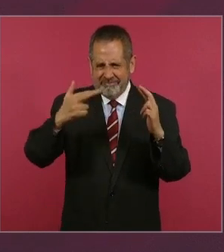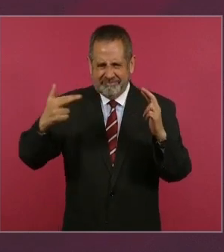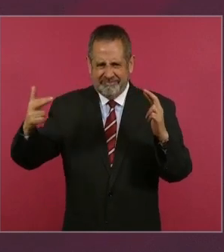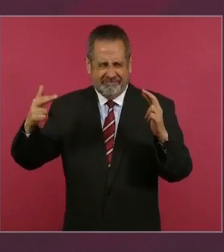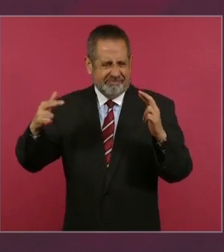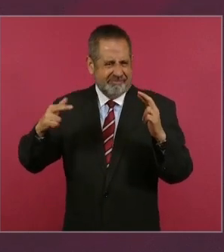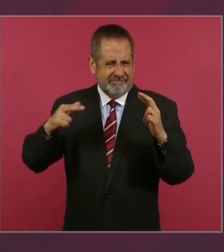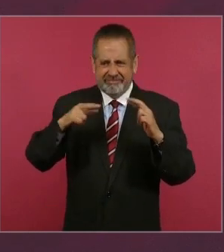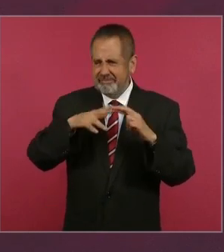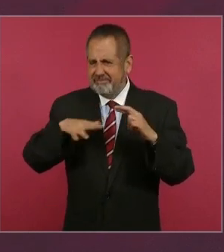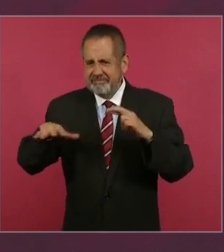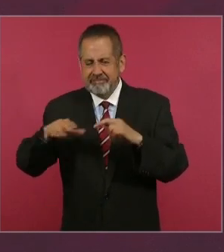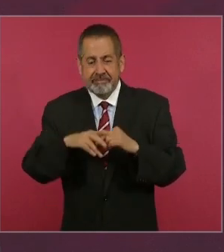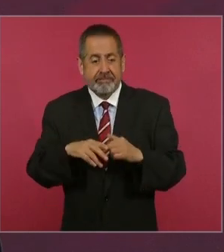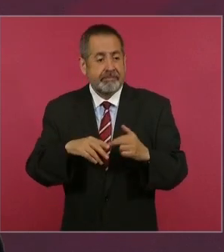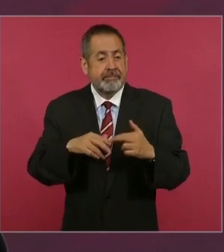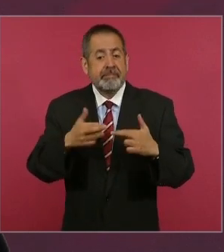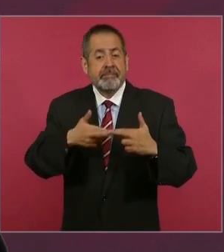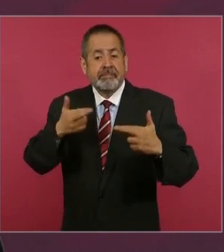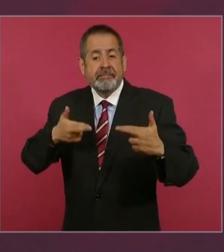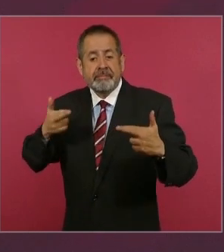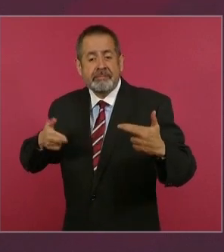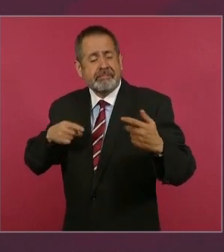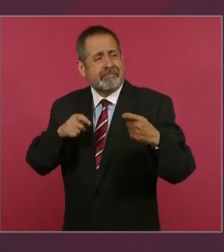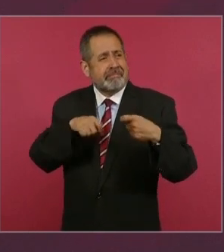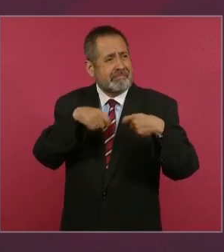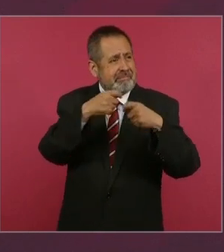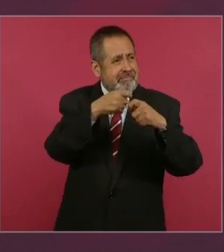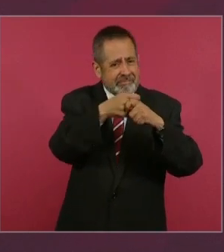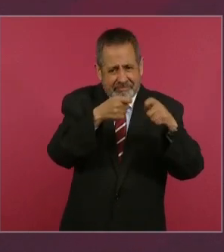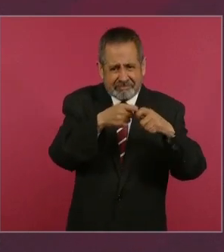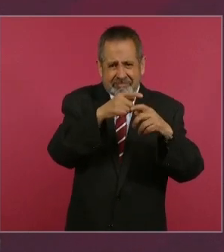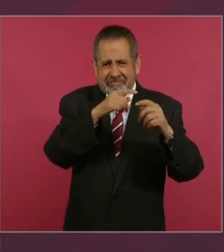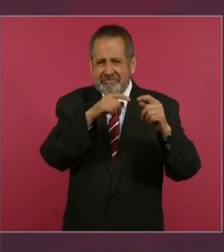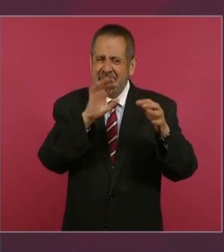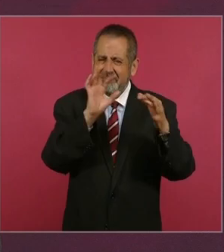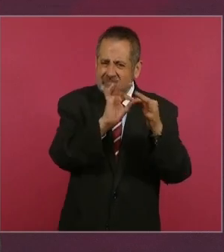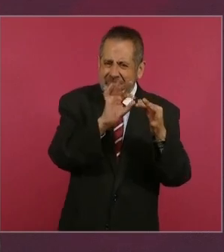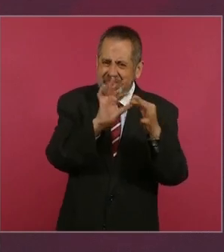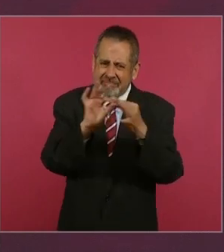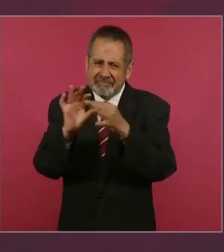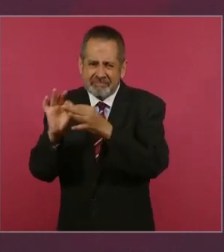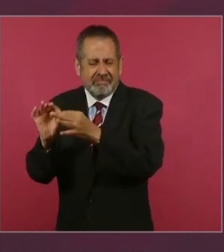eh líneas de electricidad